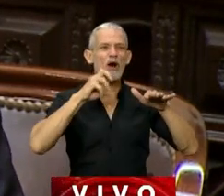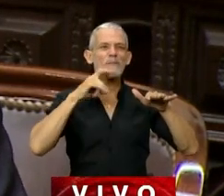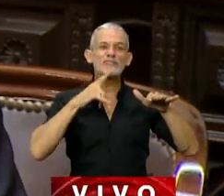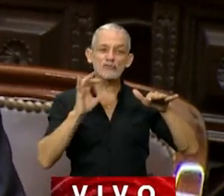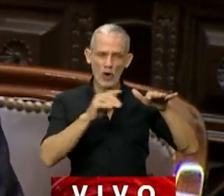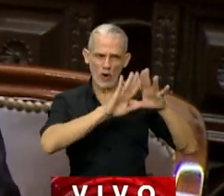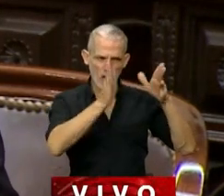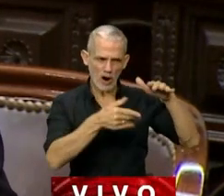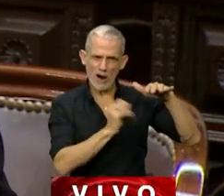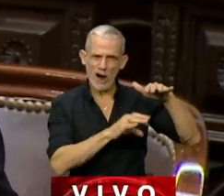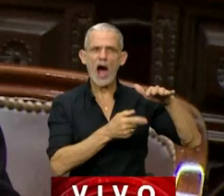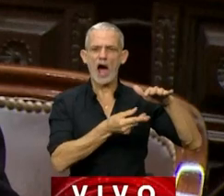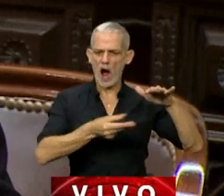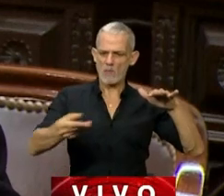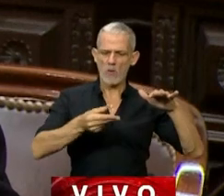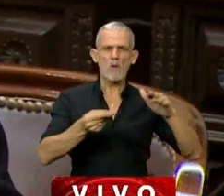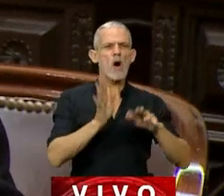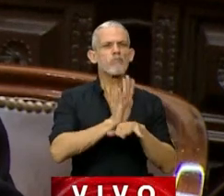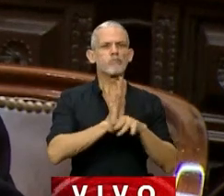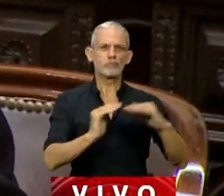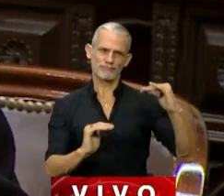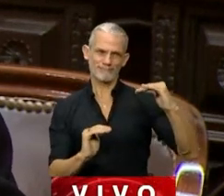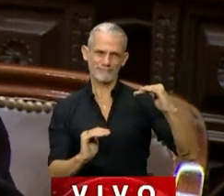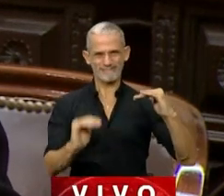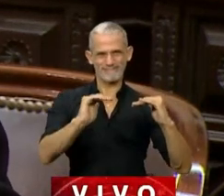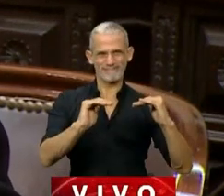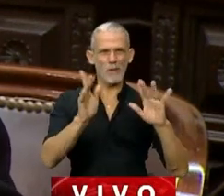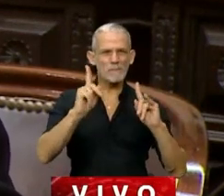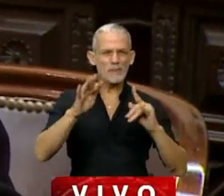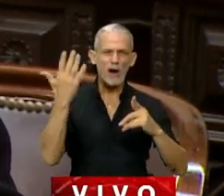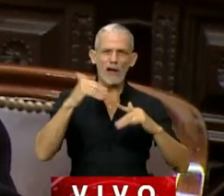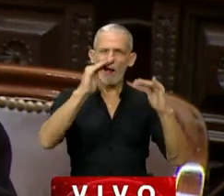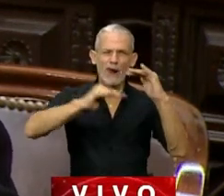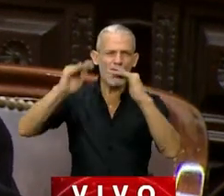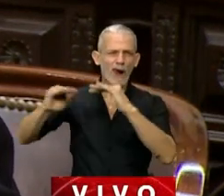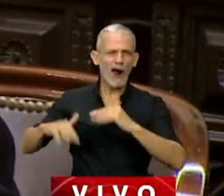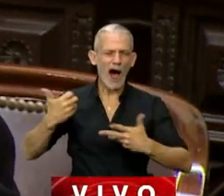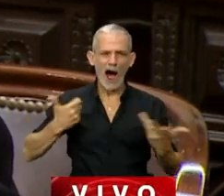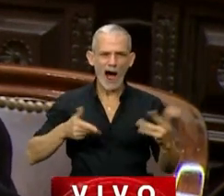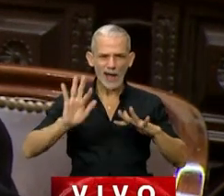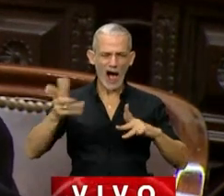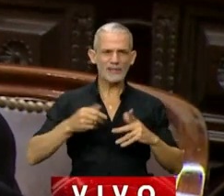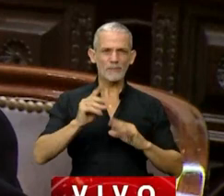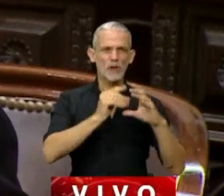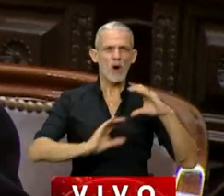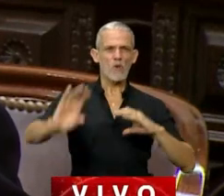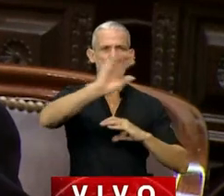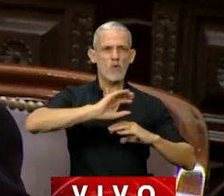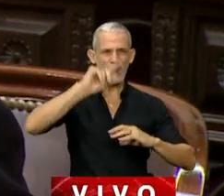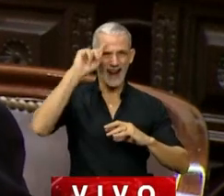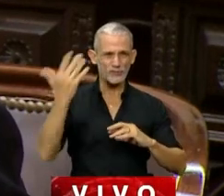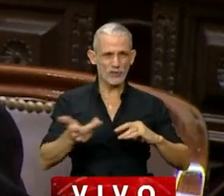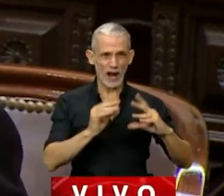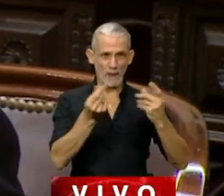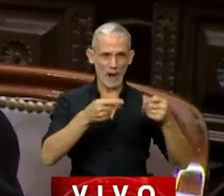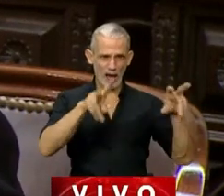un verdadero ejemplo en donde de alguna manera se equilibra las desigualdades que existen en un régimen de coparticipación que